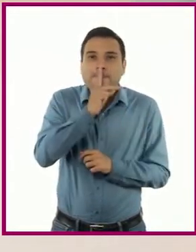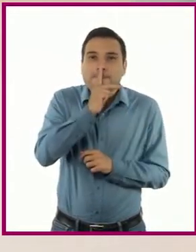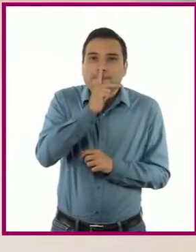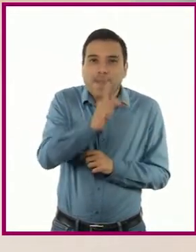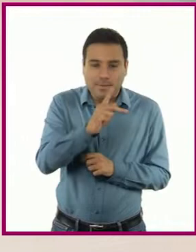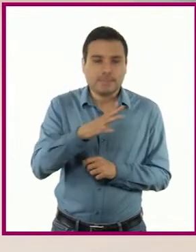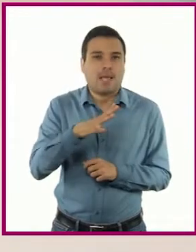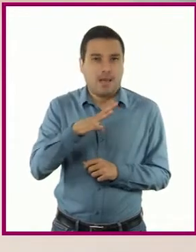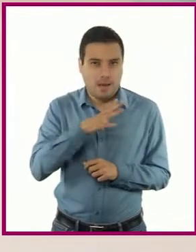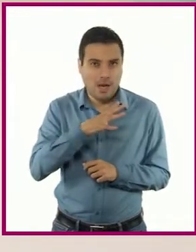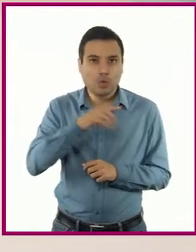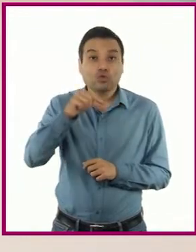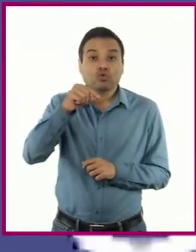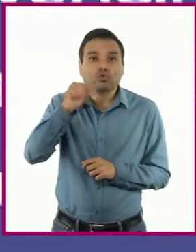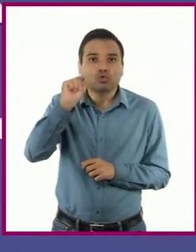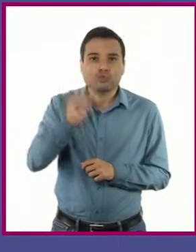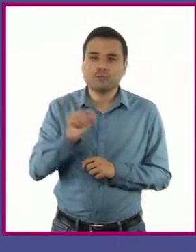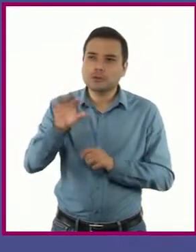acento ortográfico.